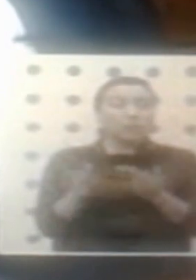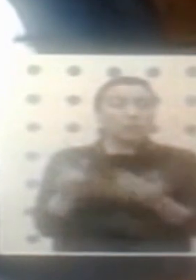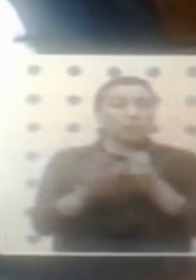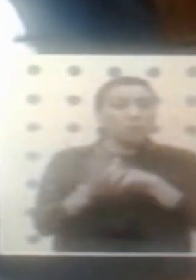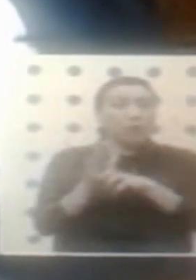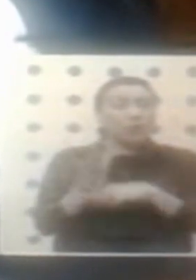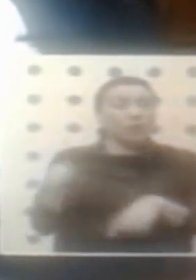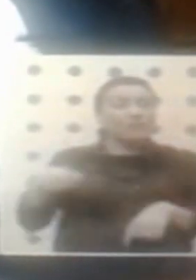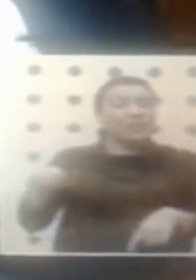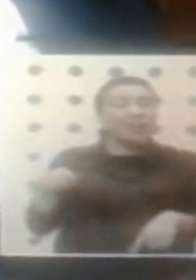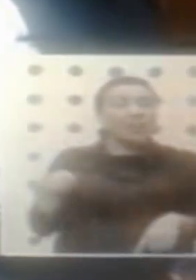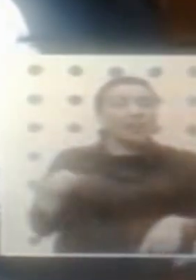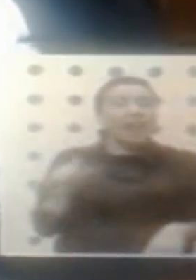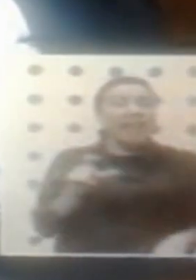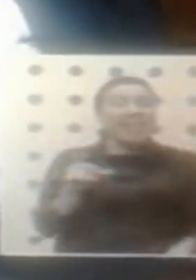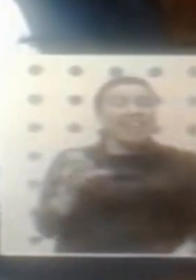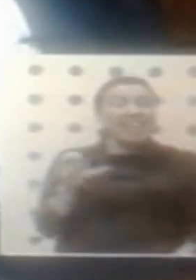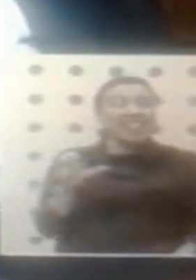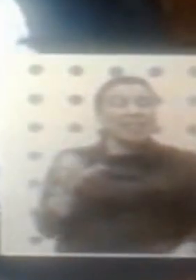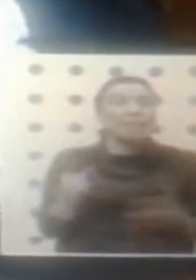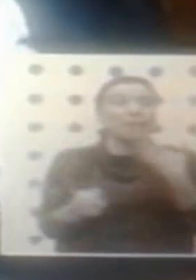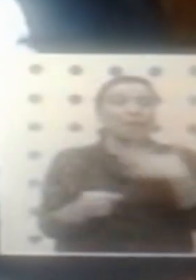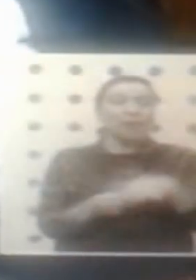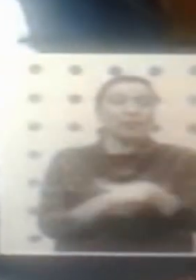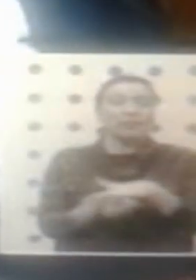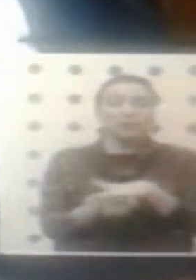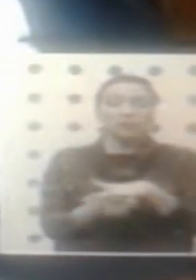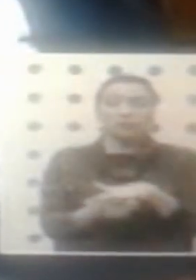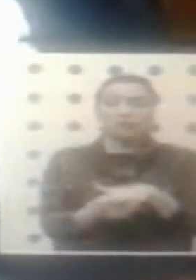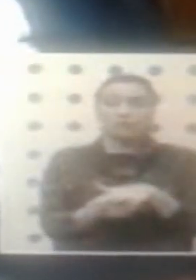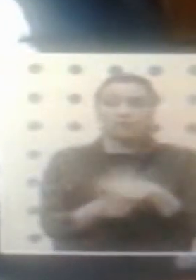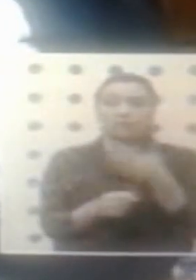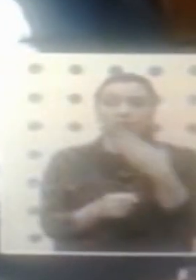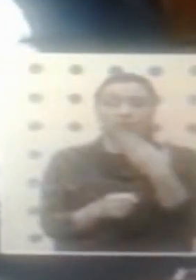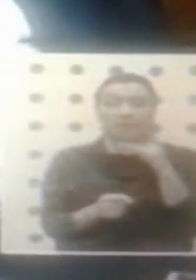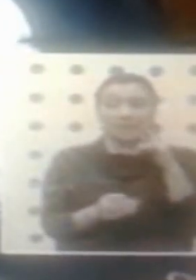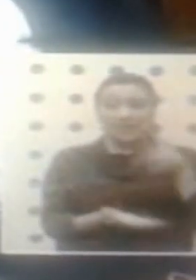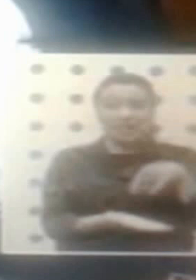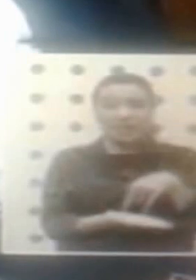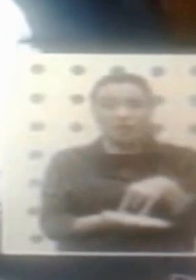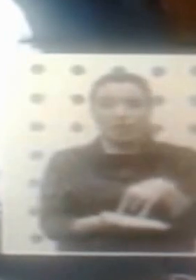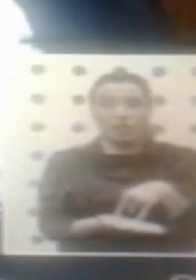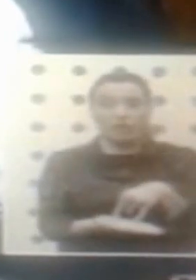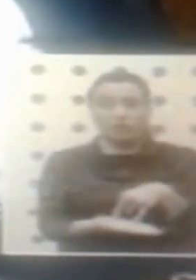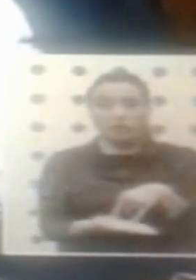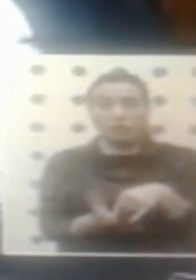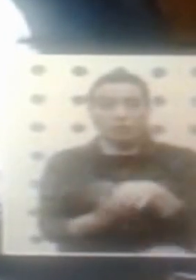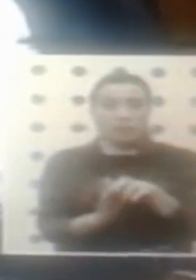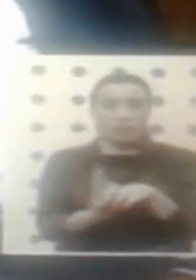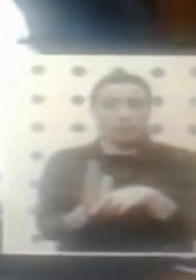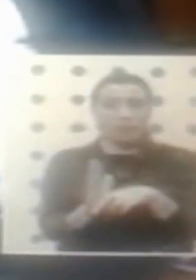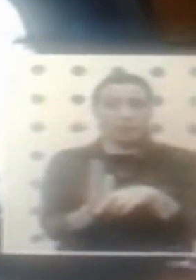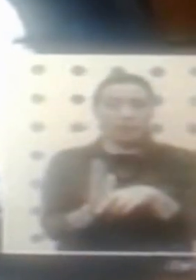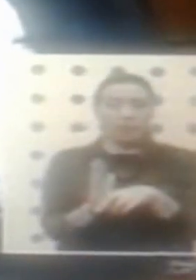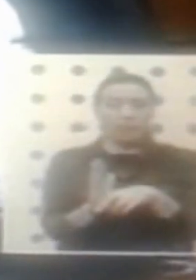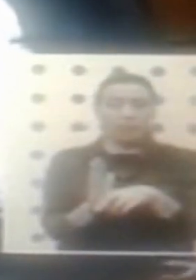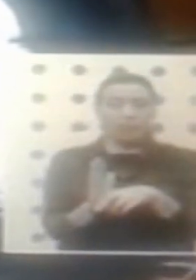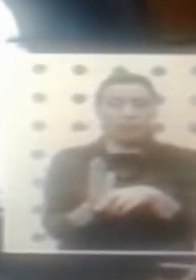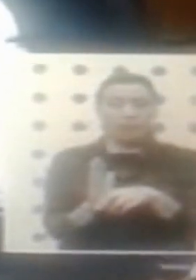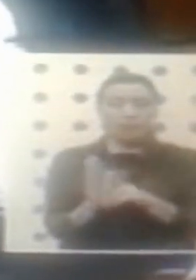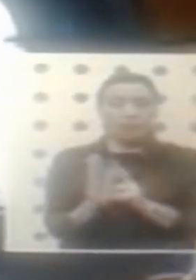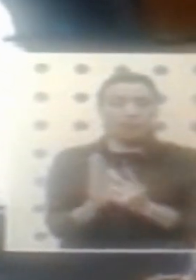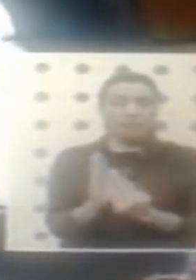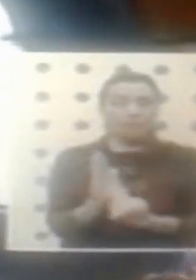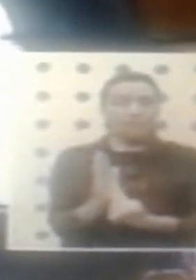Allende para mejorar esta situación. También se encuentra en el Parlamento el proyecto